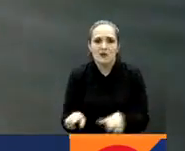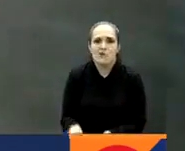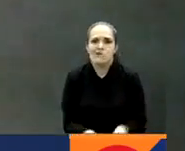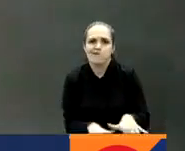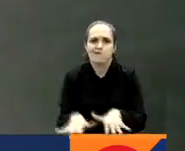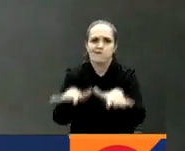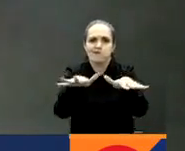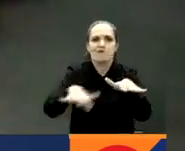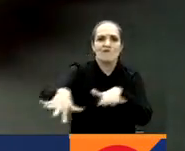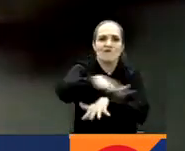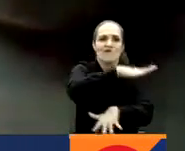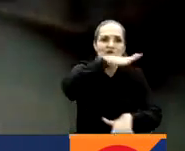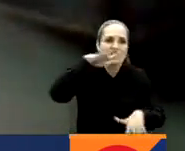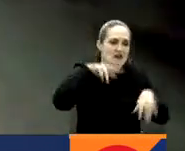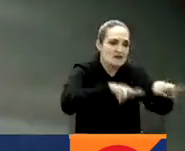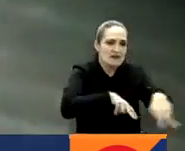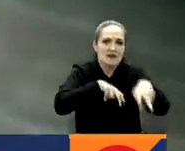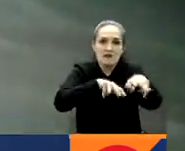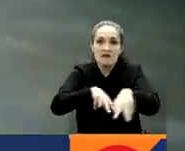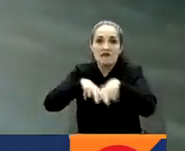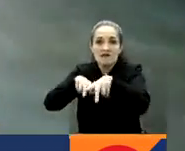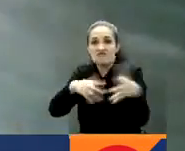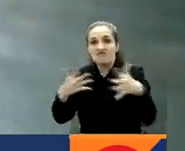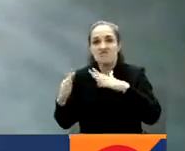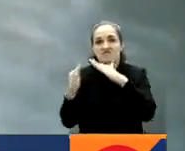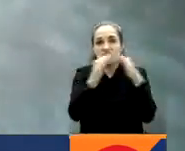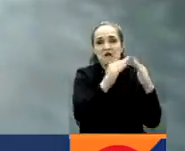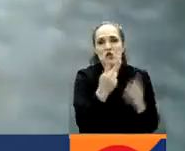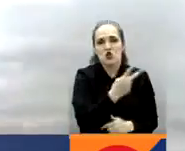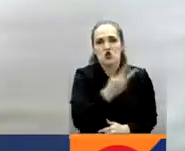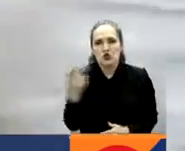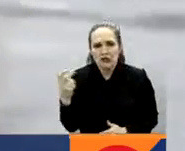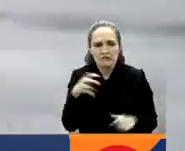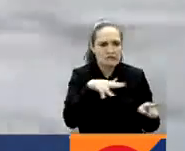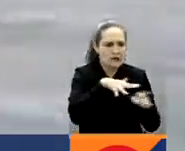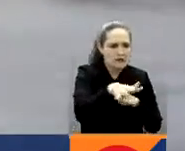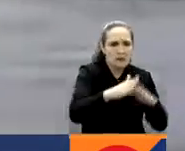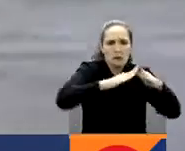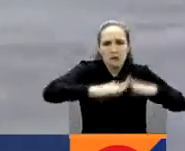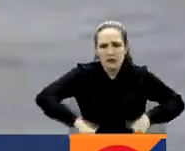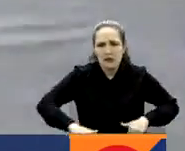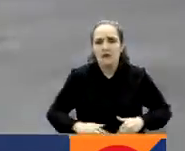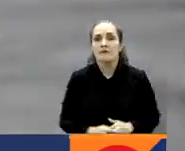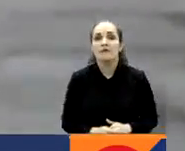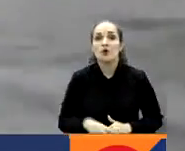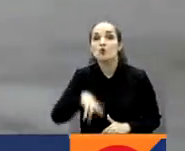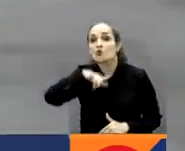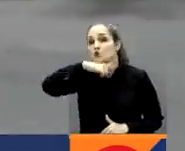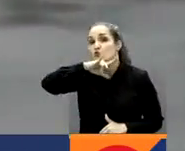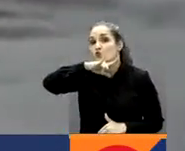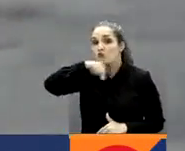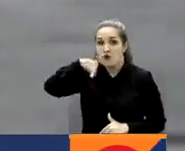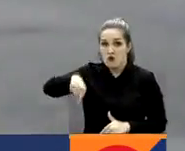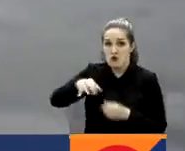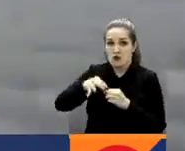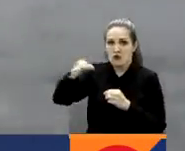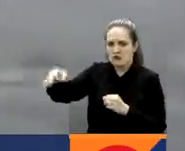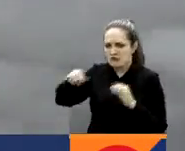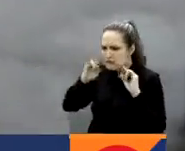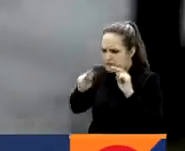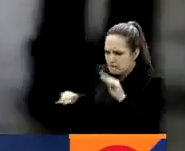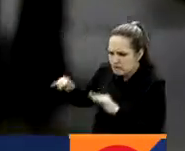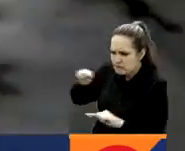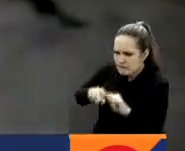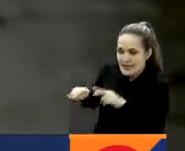ya en zona rural al menos 200 viviendas entre afectadas y colapsadas en yumbo las autoridades realicen constantemente el